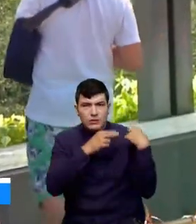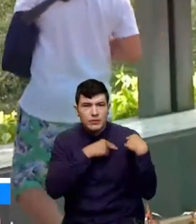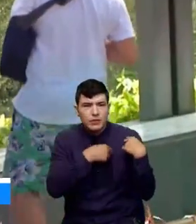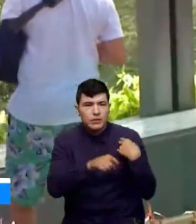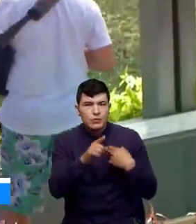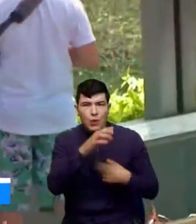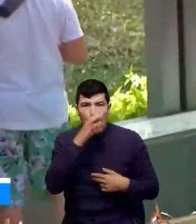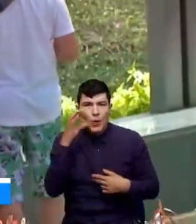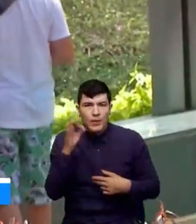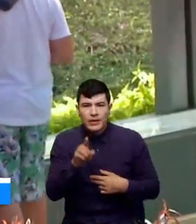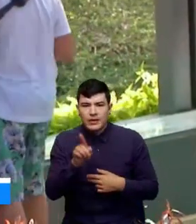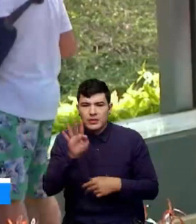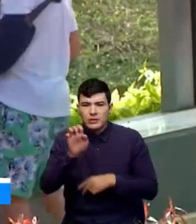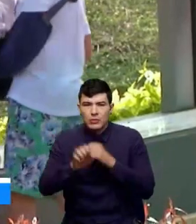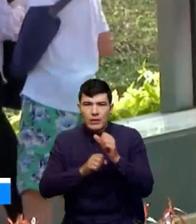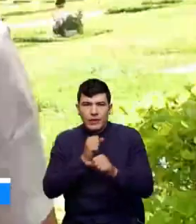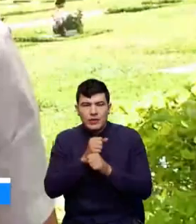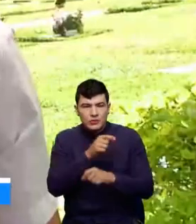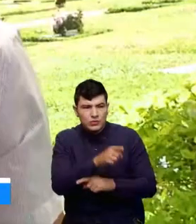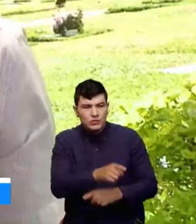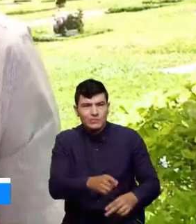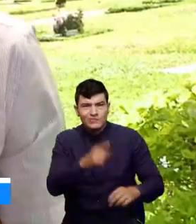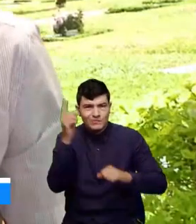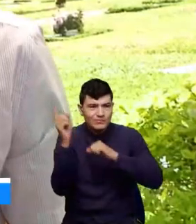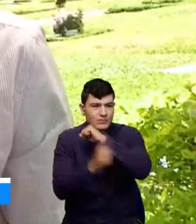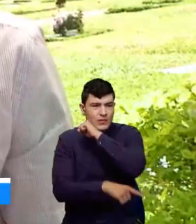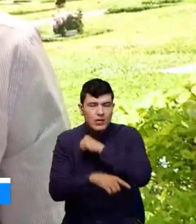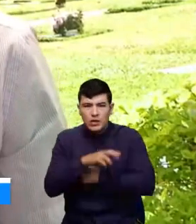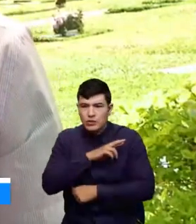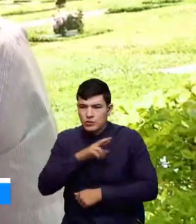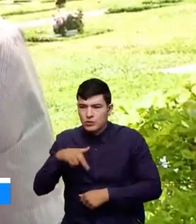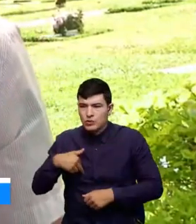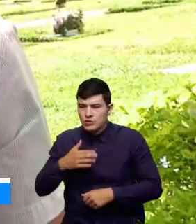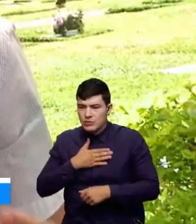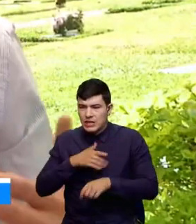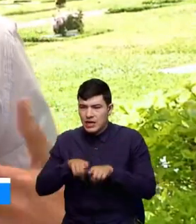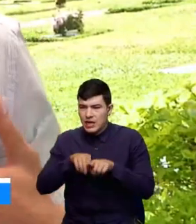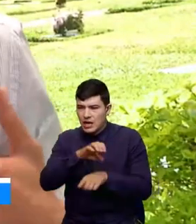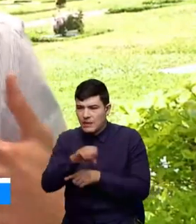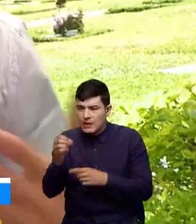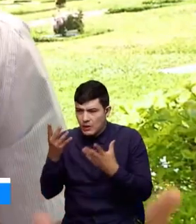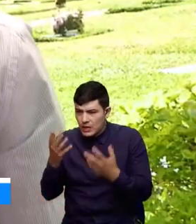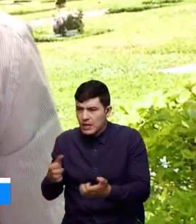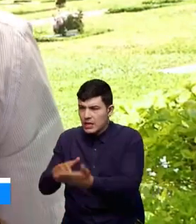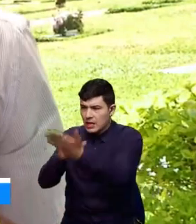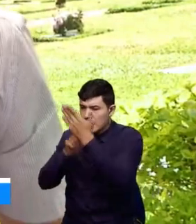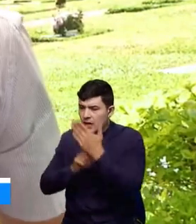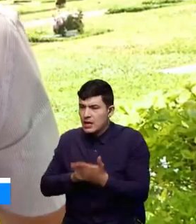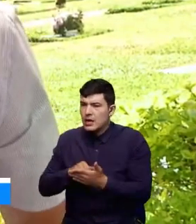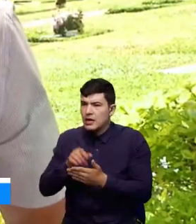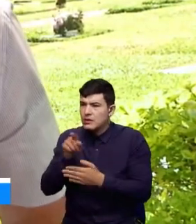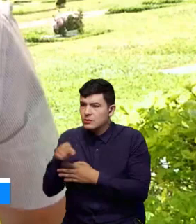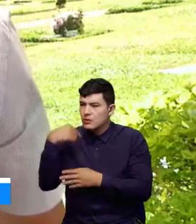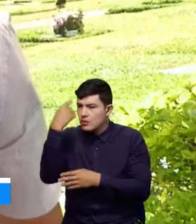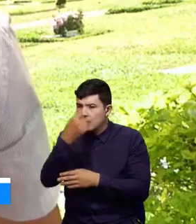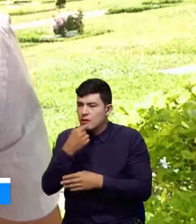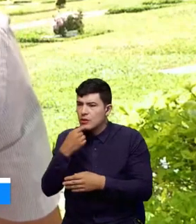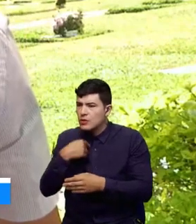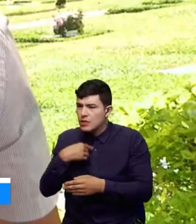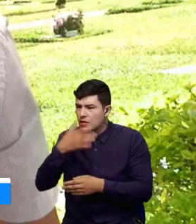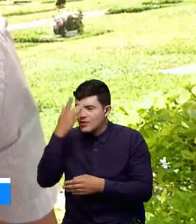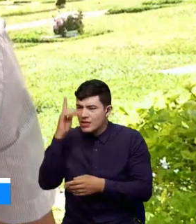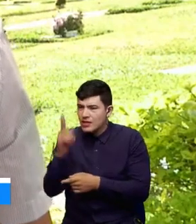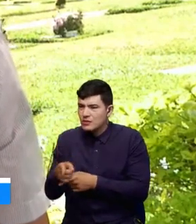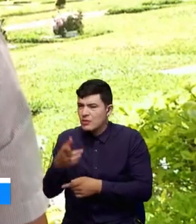años sea castigado nosotros con mis hermanos queremos que él no te cara y él no nos diga que ya la versión de él